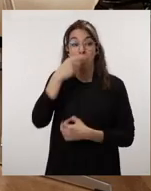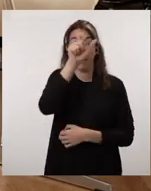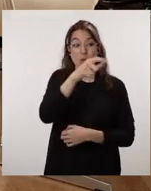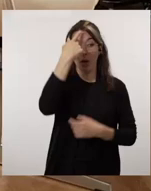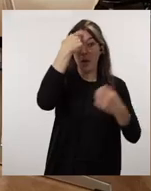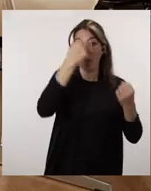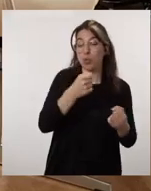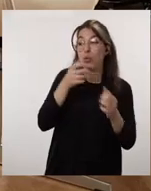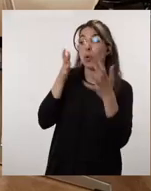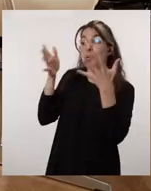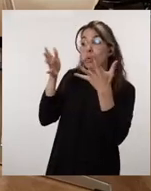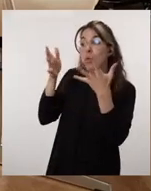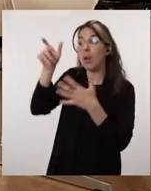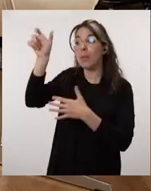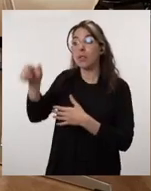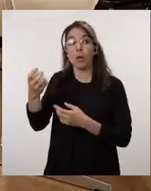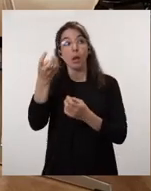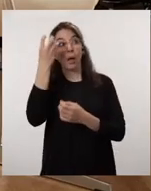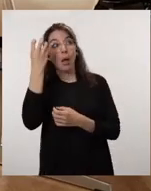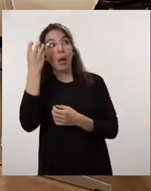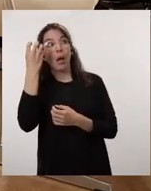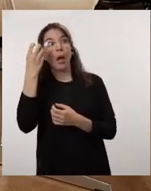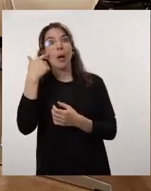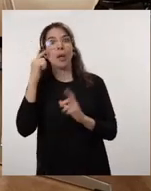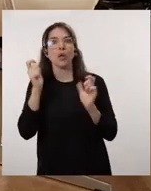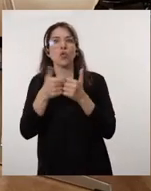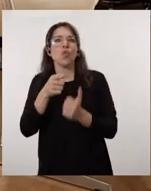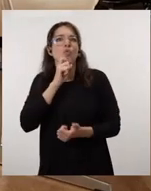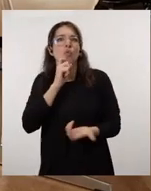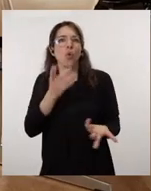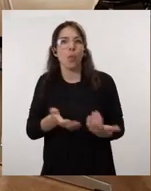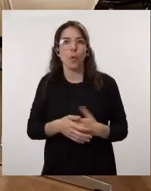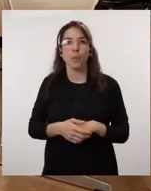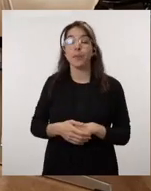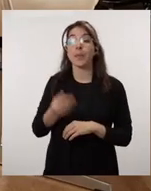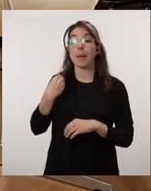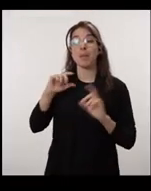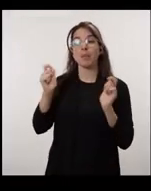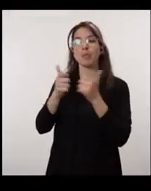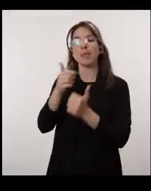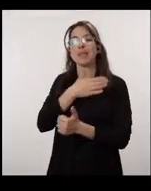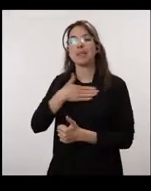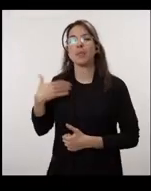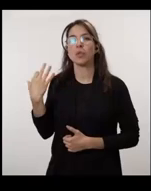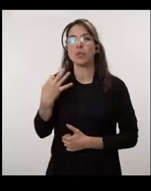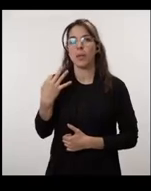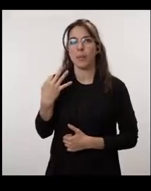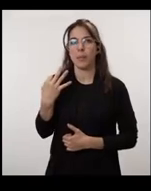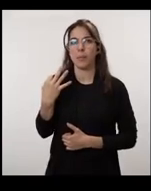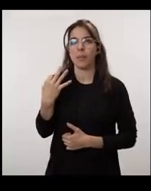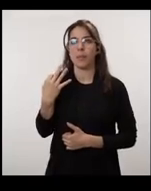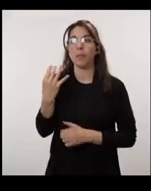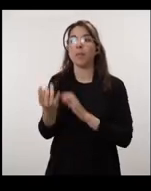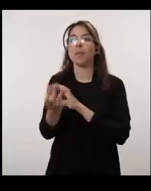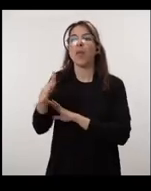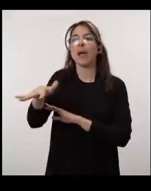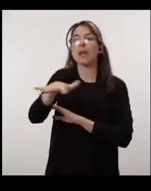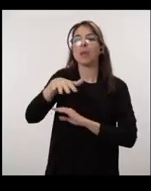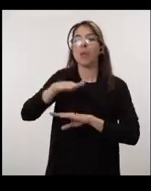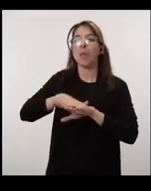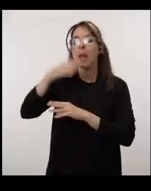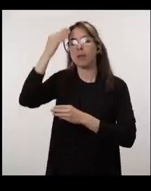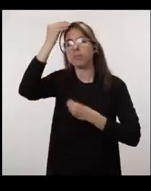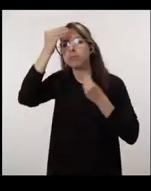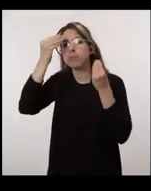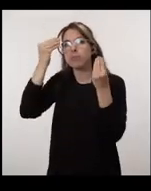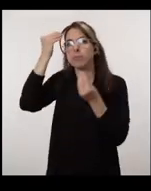mentor y el mentor izado o el mentor ando en qué consiste en inmaculada pues bien en estas reuniones se pretende fundamentalmente crear un